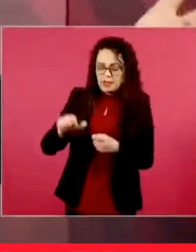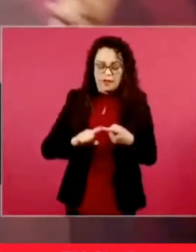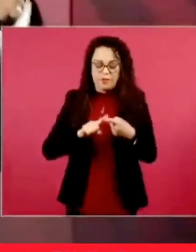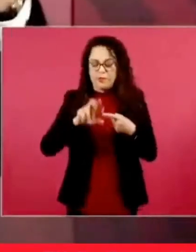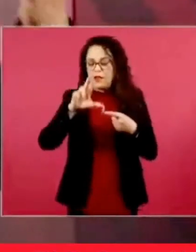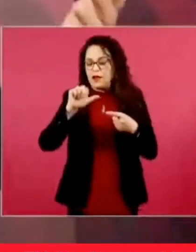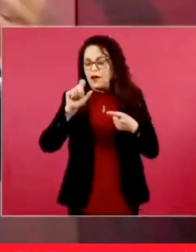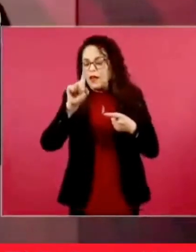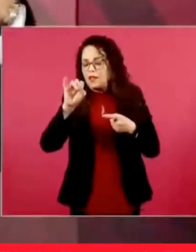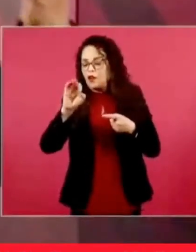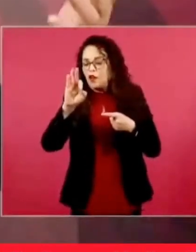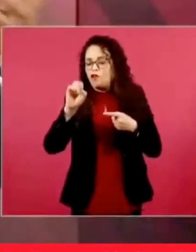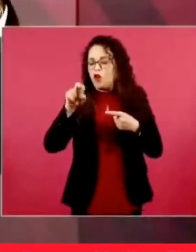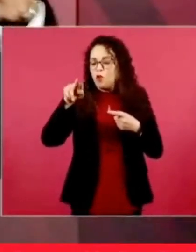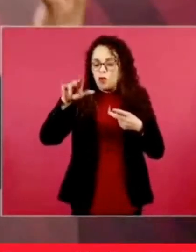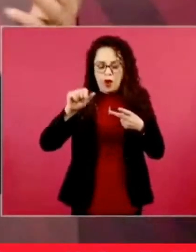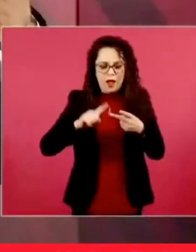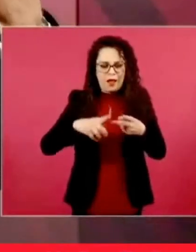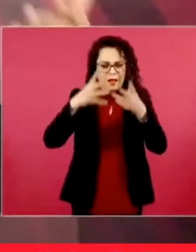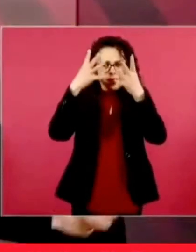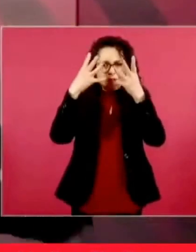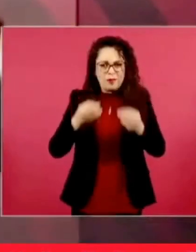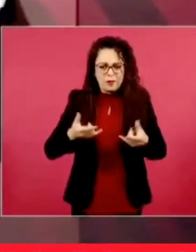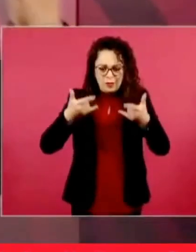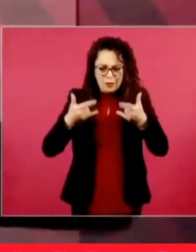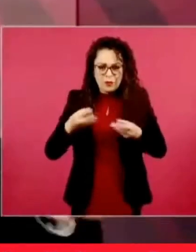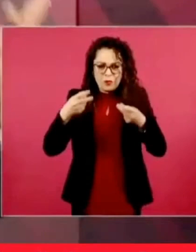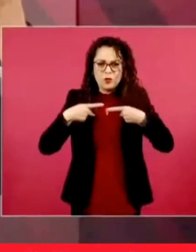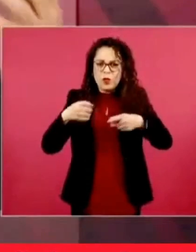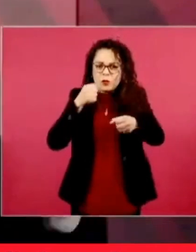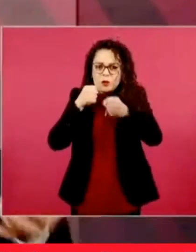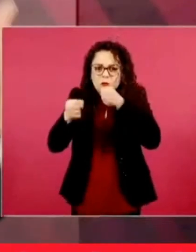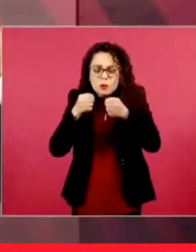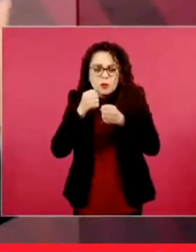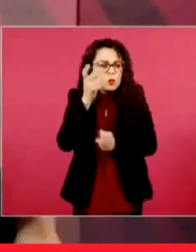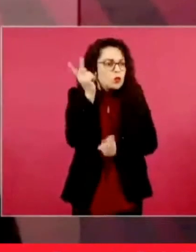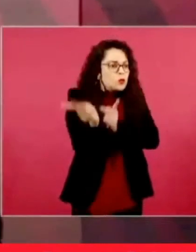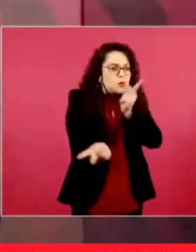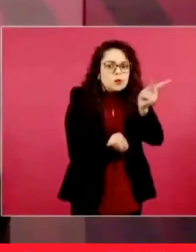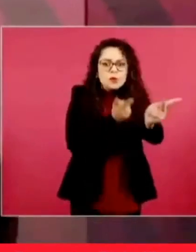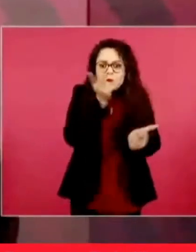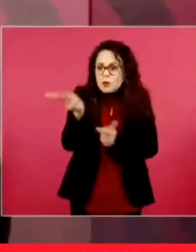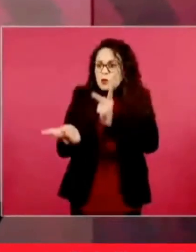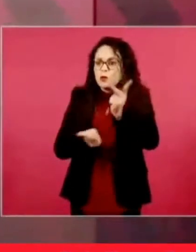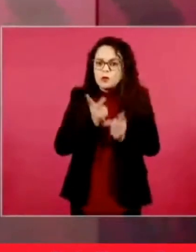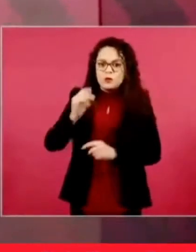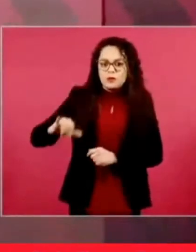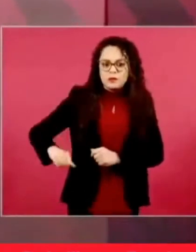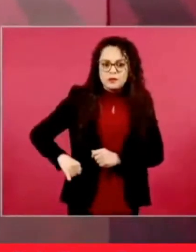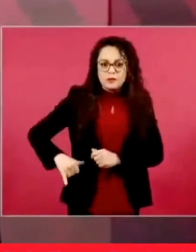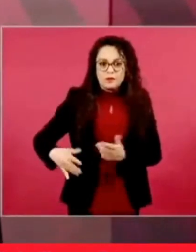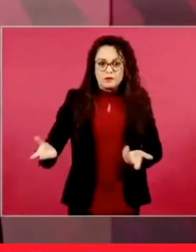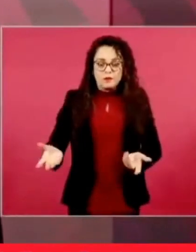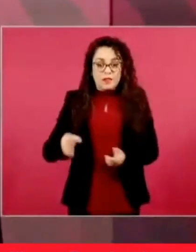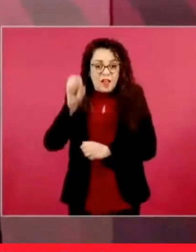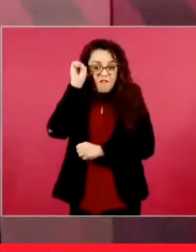reporteros en todo el Zócalo y entrevistas en vivo,